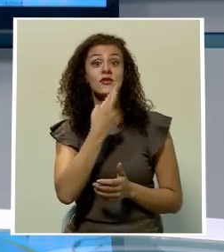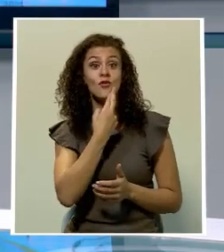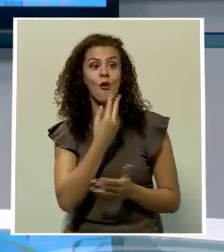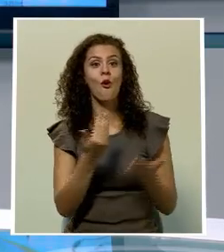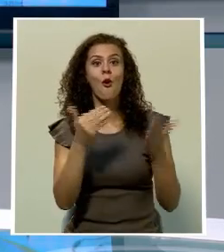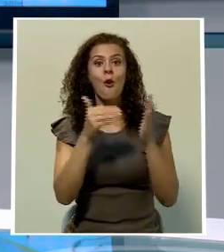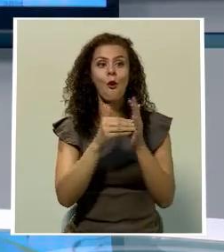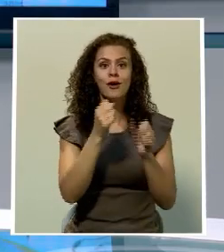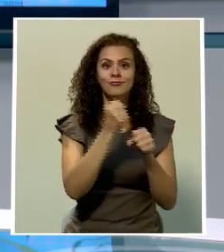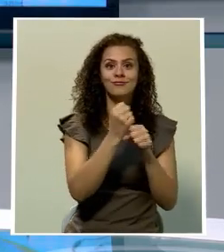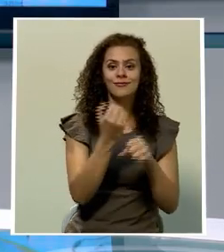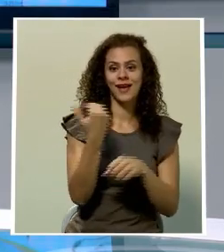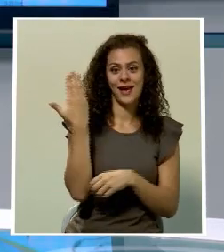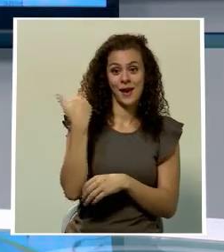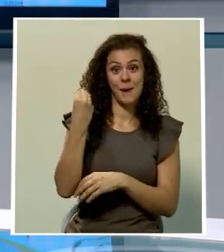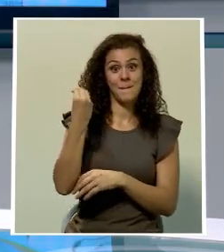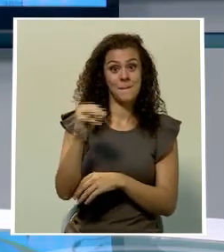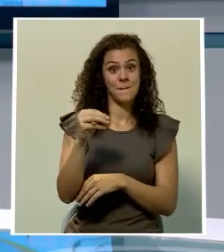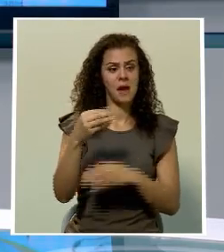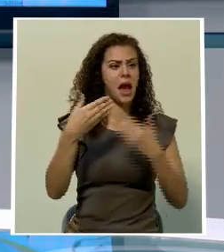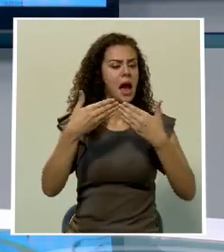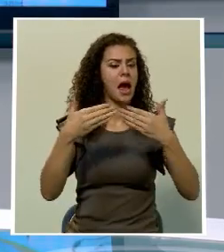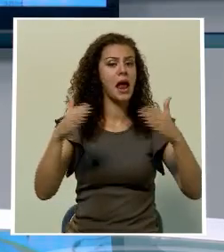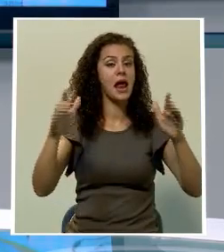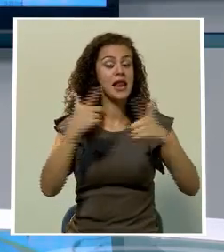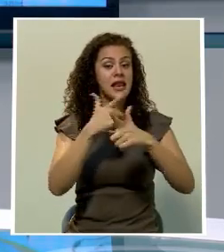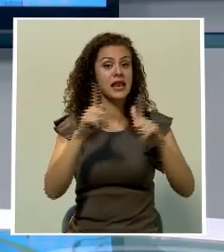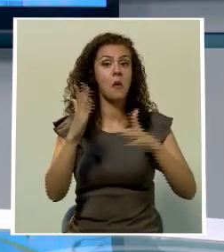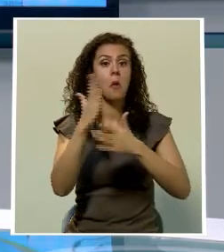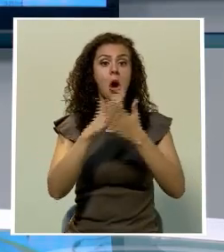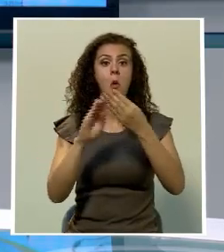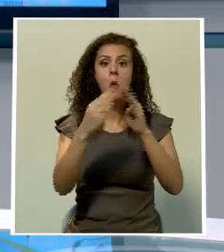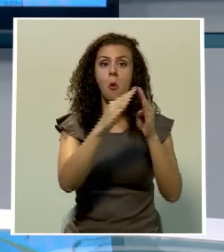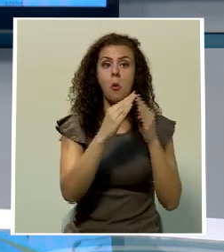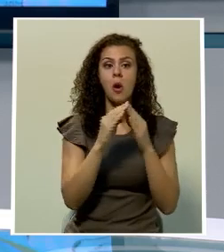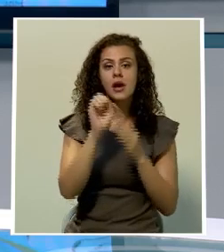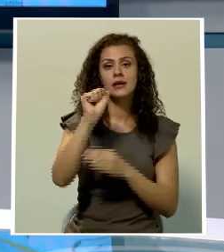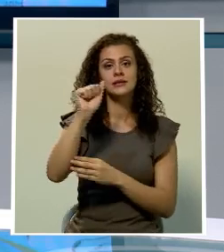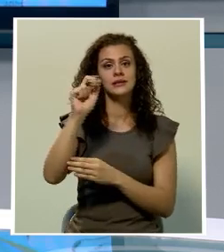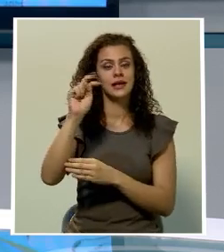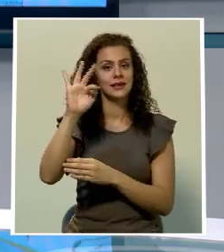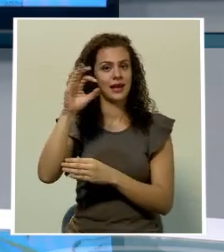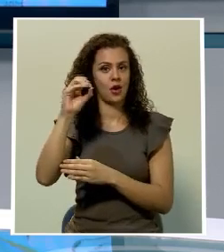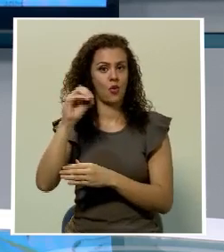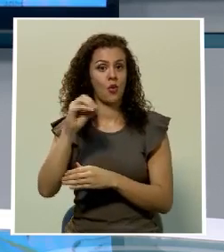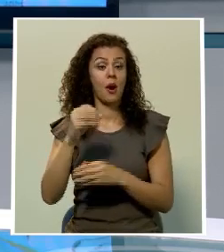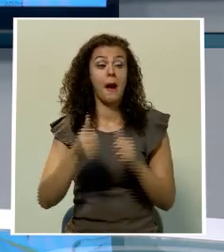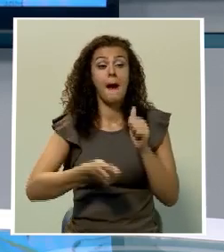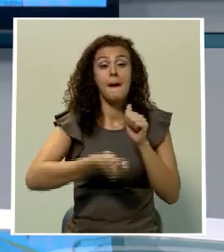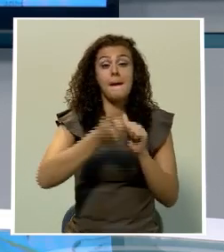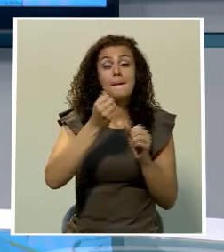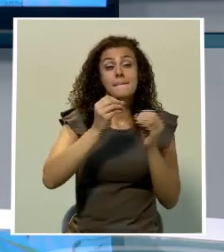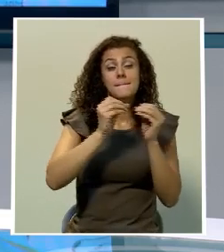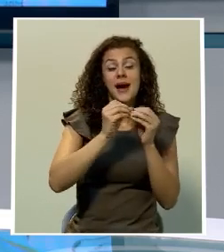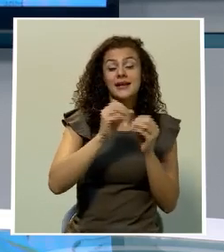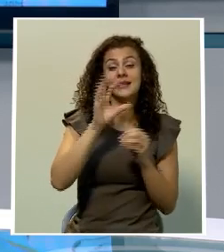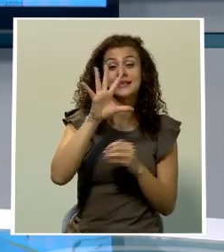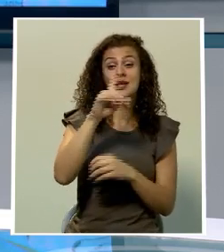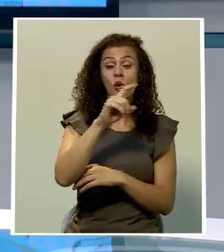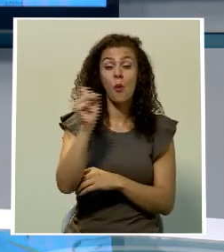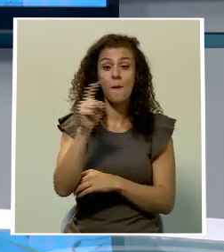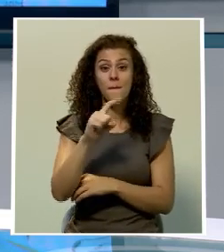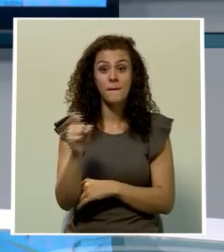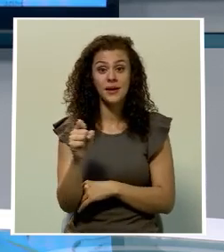Restaurantes volvieron a operar el miércoles al aire libre en algunos barrios de Santiago, luego de más de 5 meses